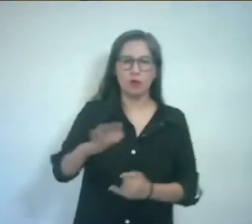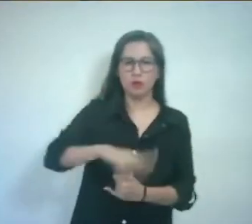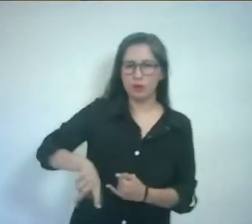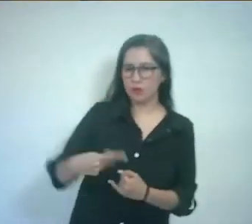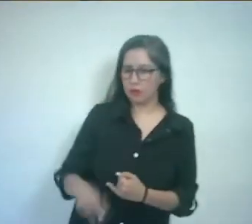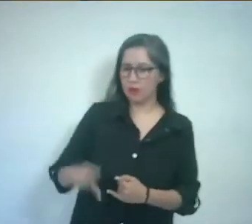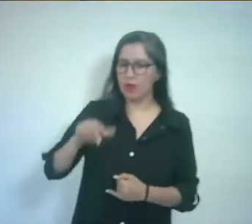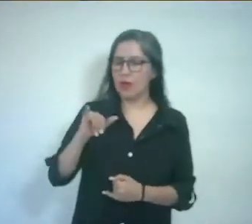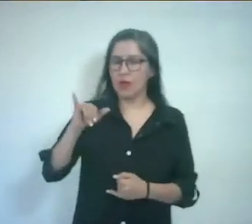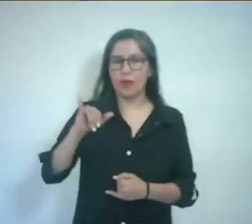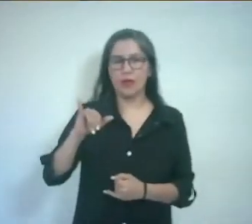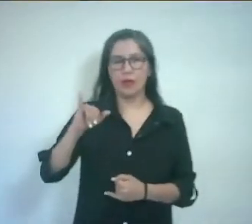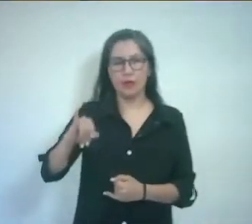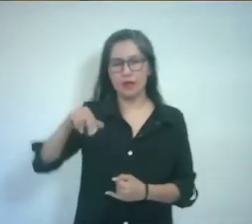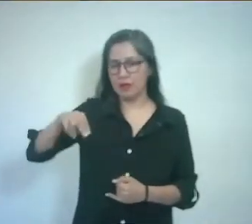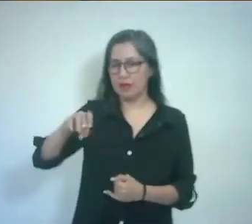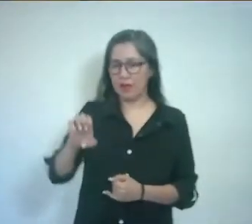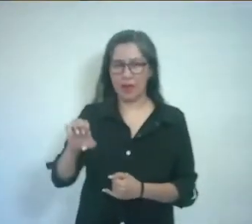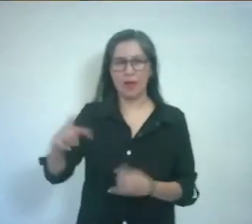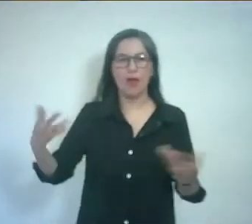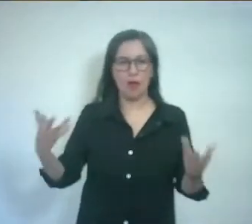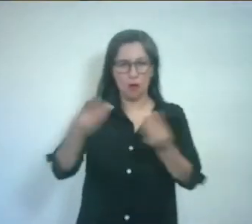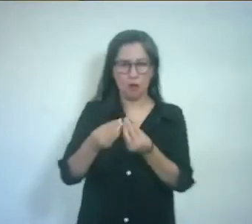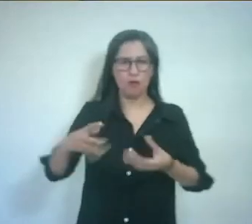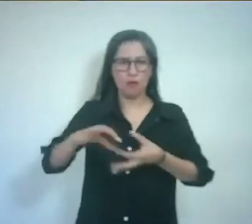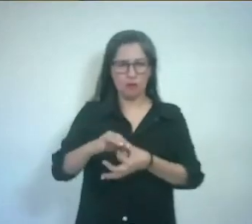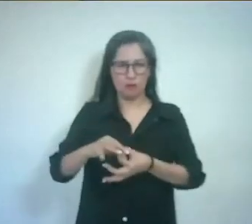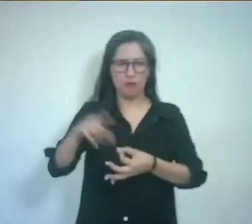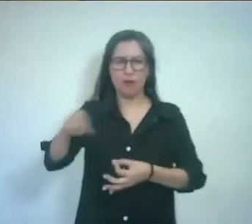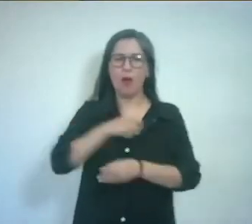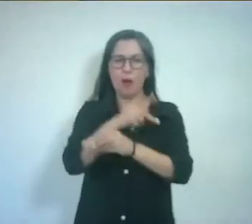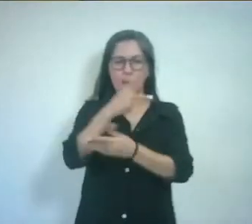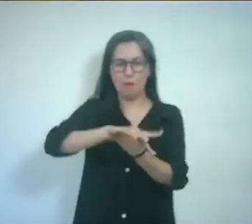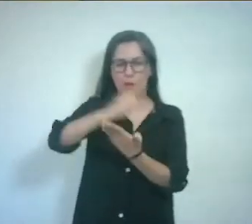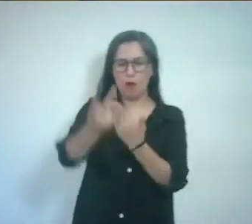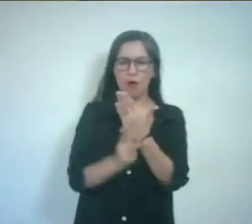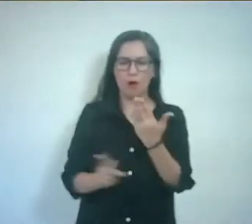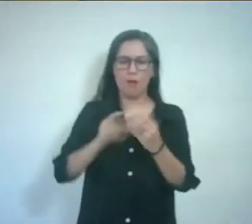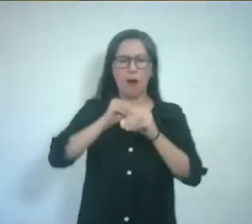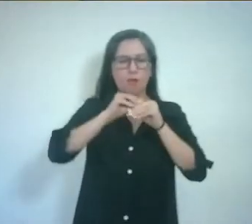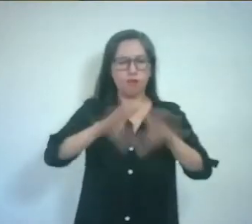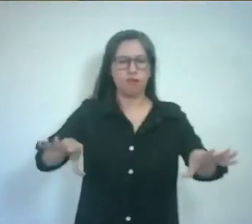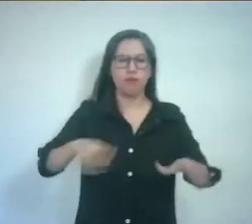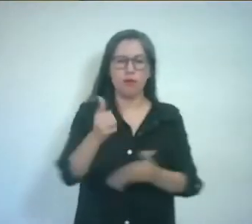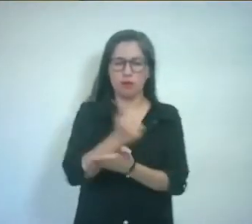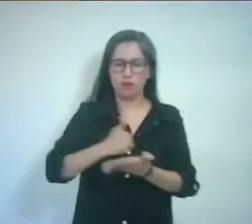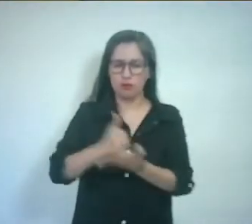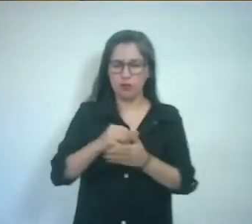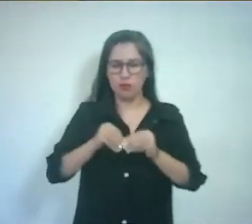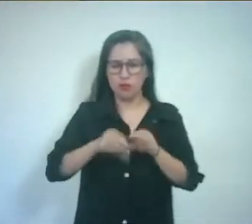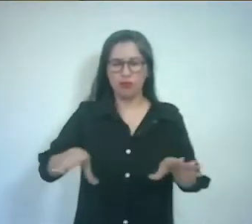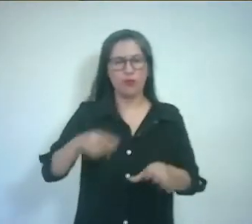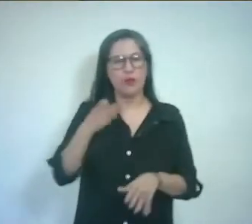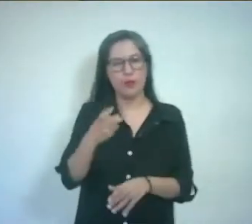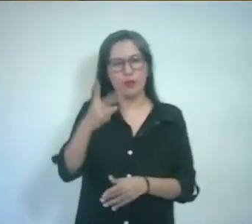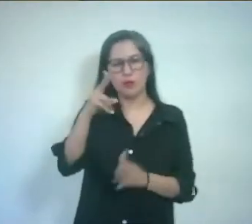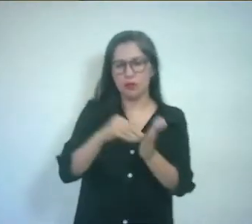Nacional Electoral, ejecutamos el programa de promoción de la participación ciudadana en el proceso electoral